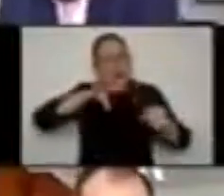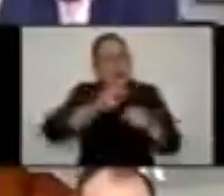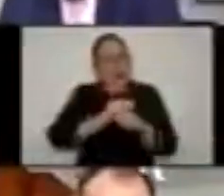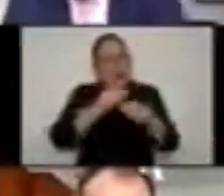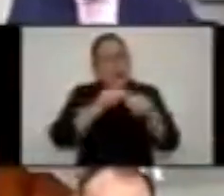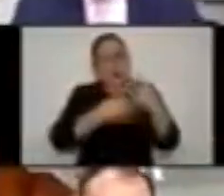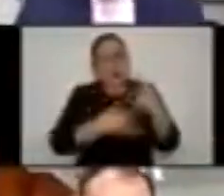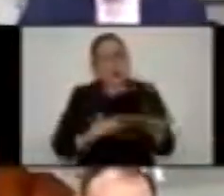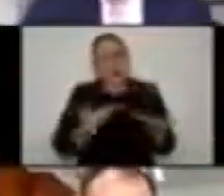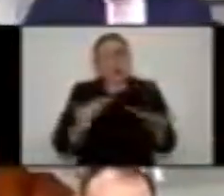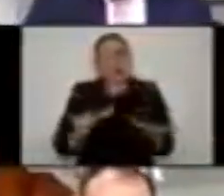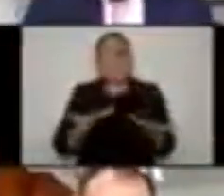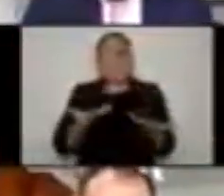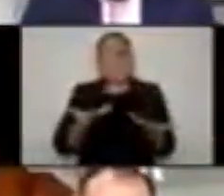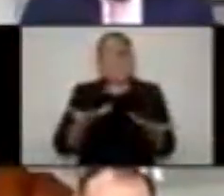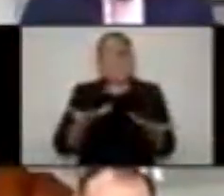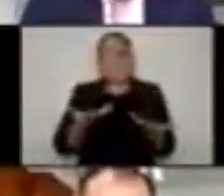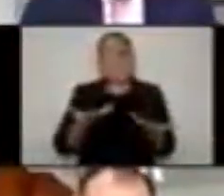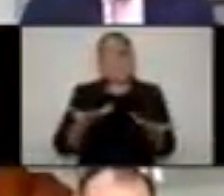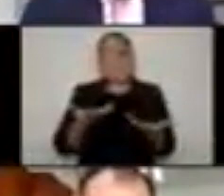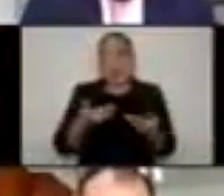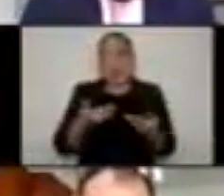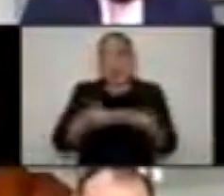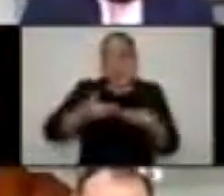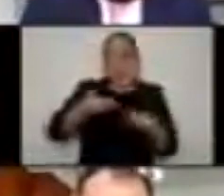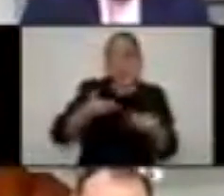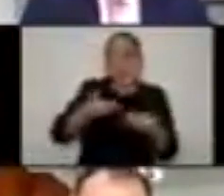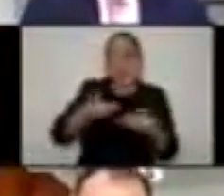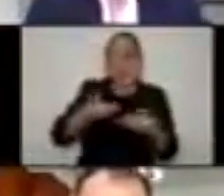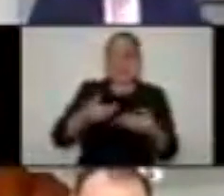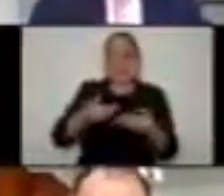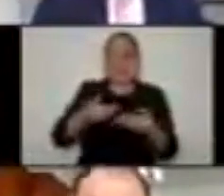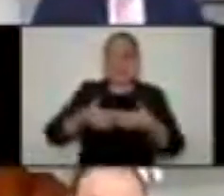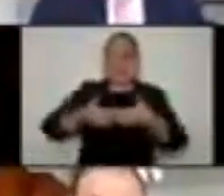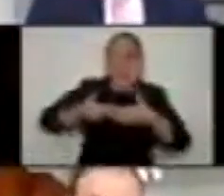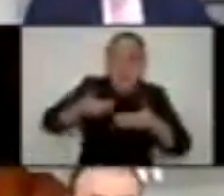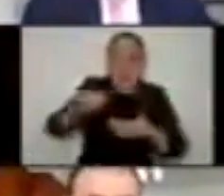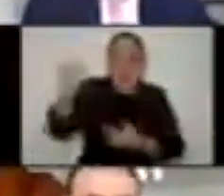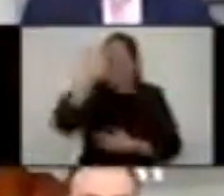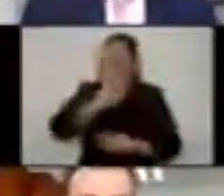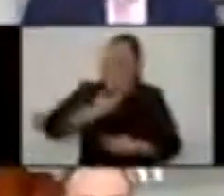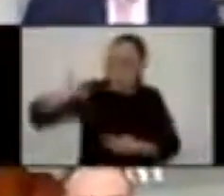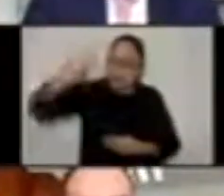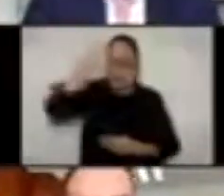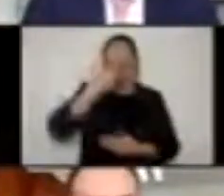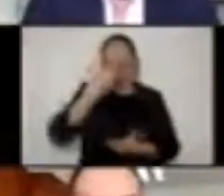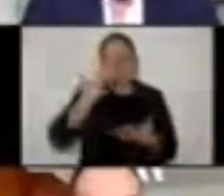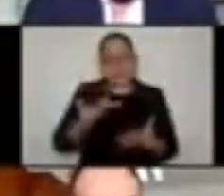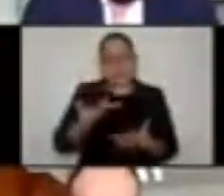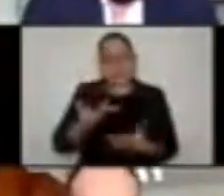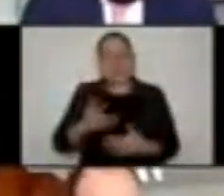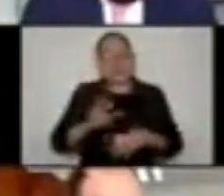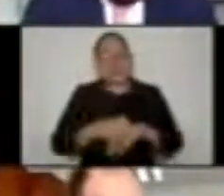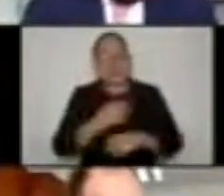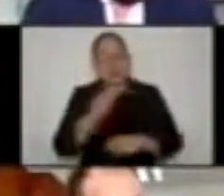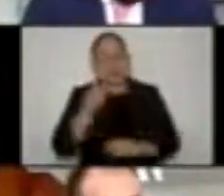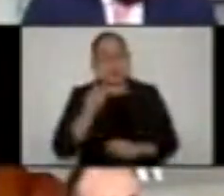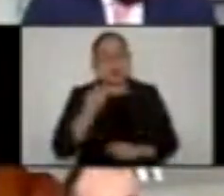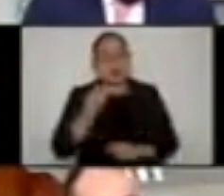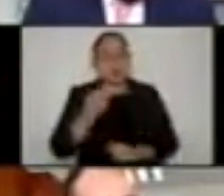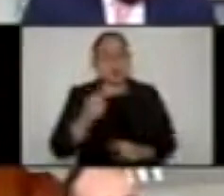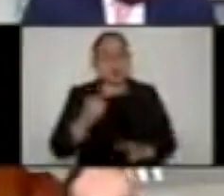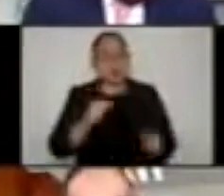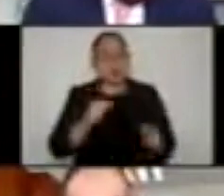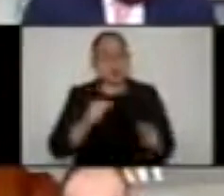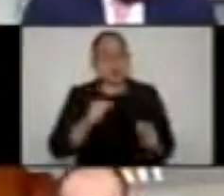tema antes de dar su voto en contra, la magistrada Gabriela Villafuerte Coello señaló que al revisar la cuenta de Twitter del